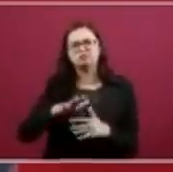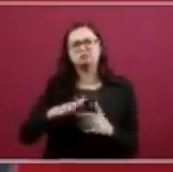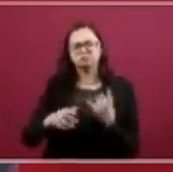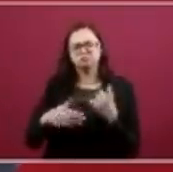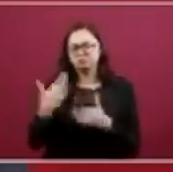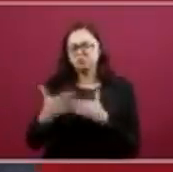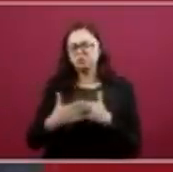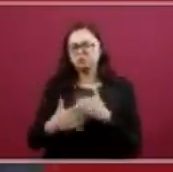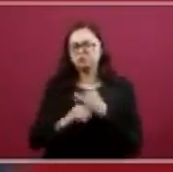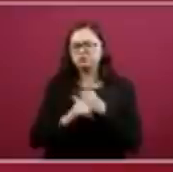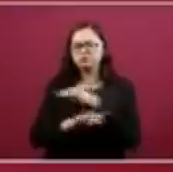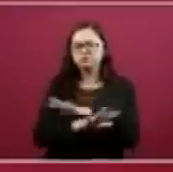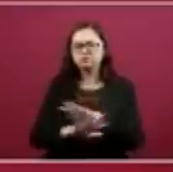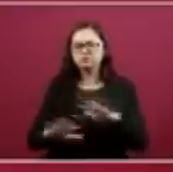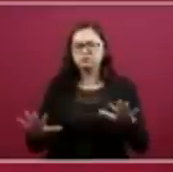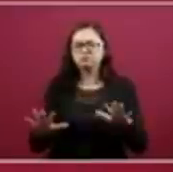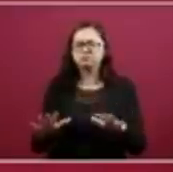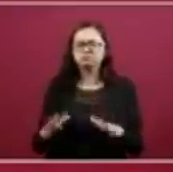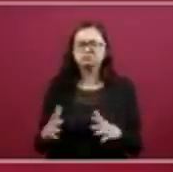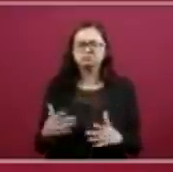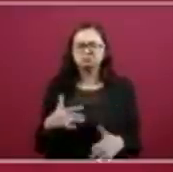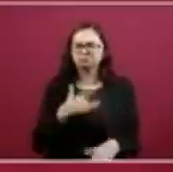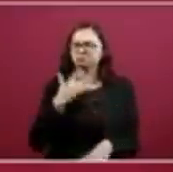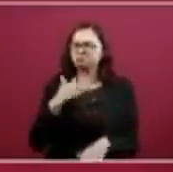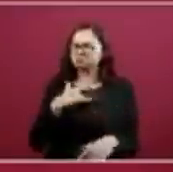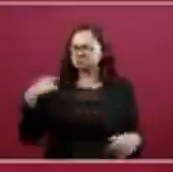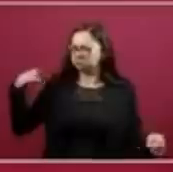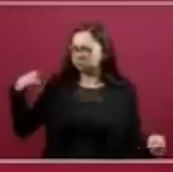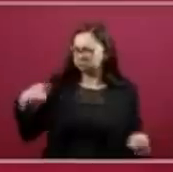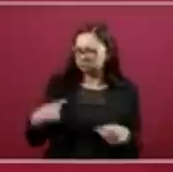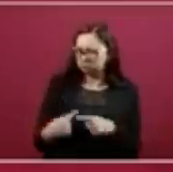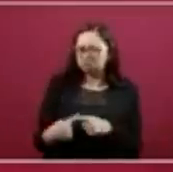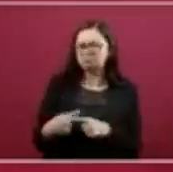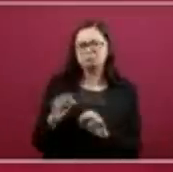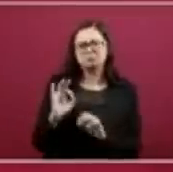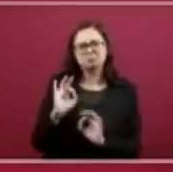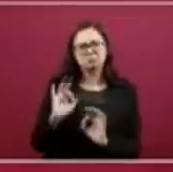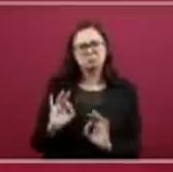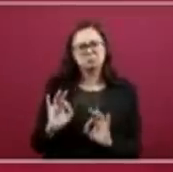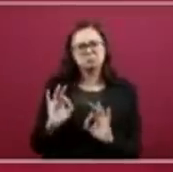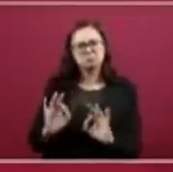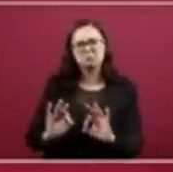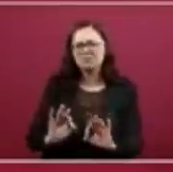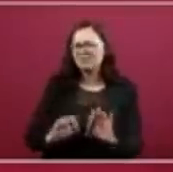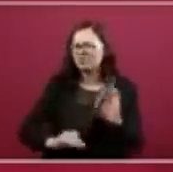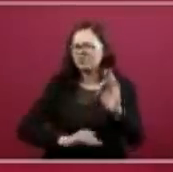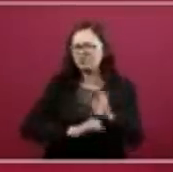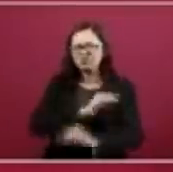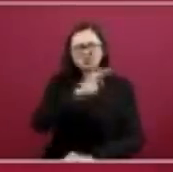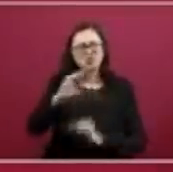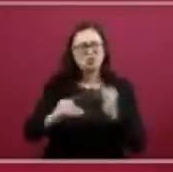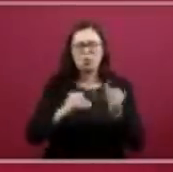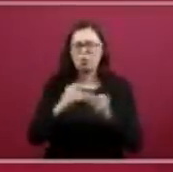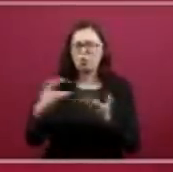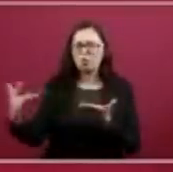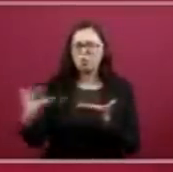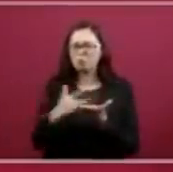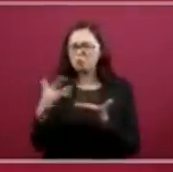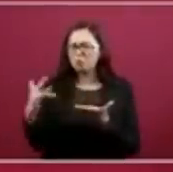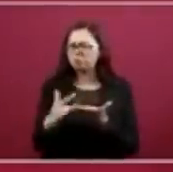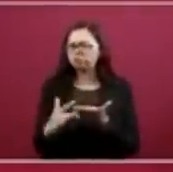y el resultado es bueno, todos me están apoyando, no tengo